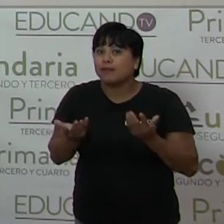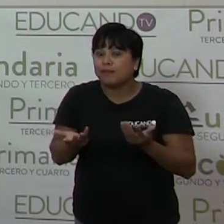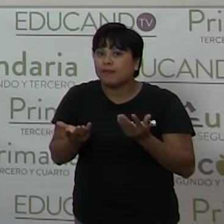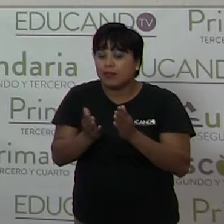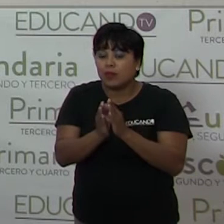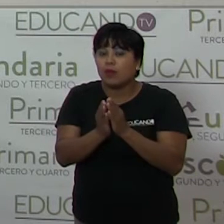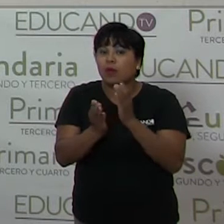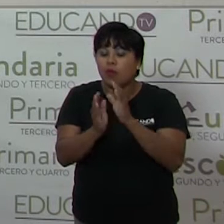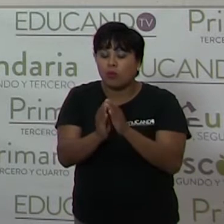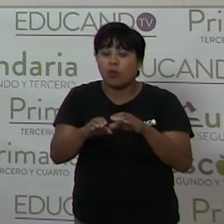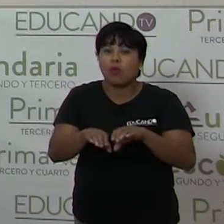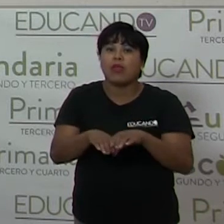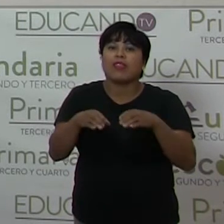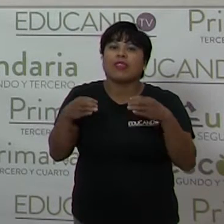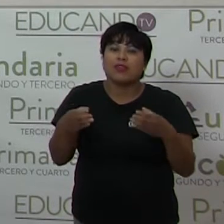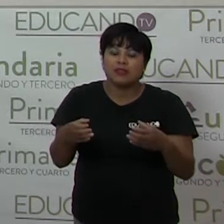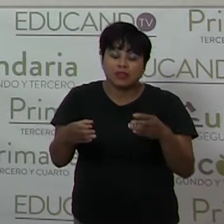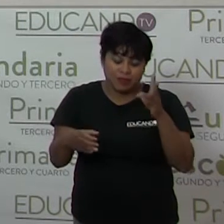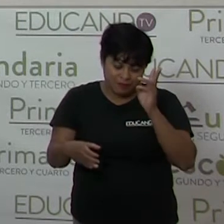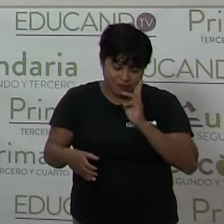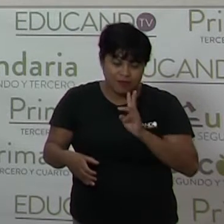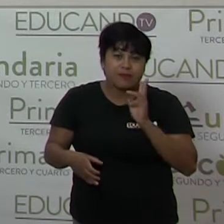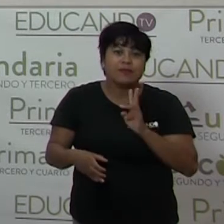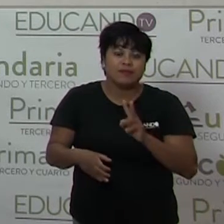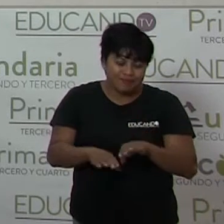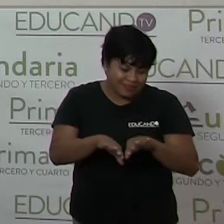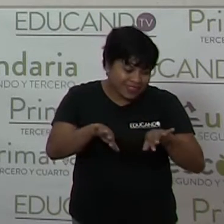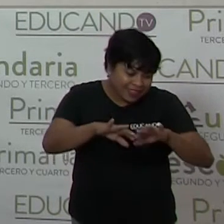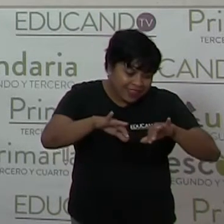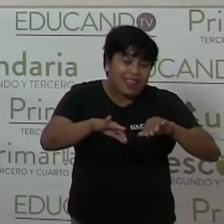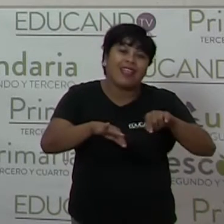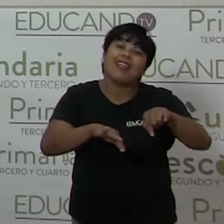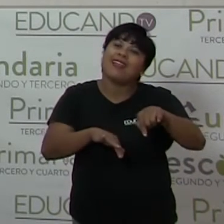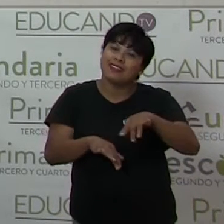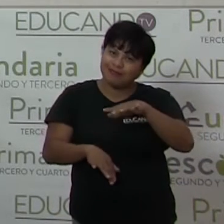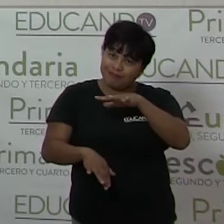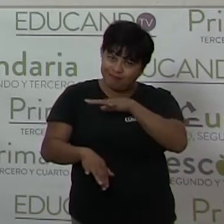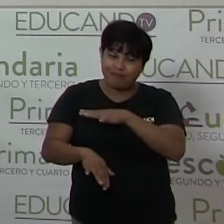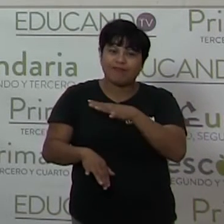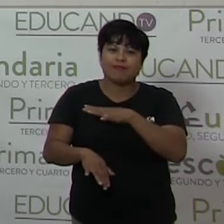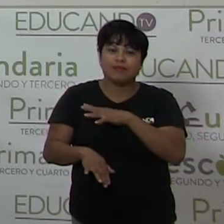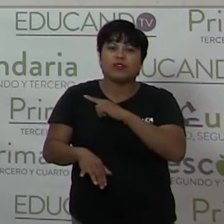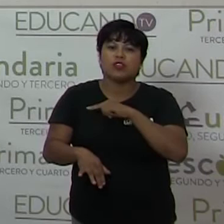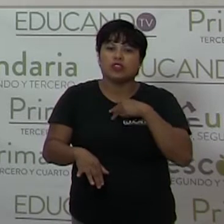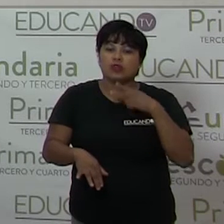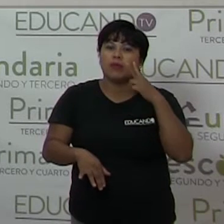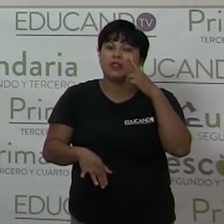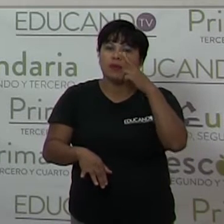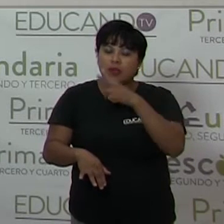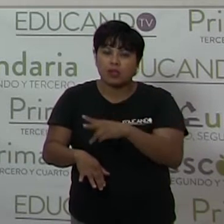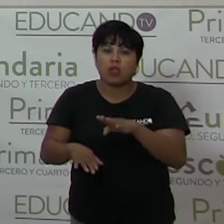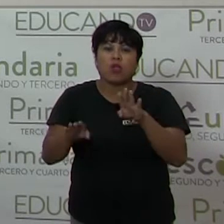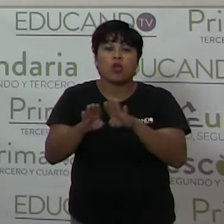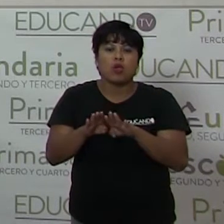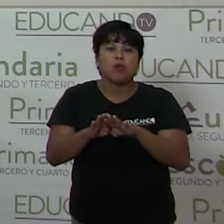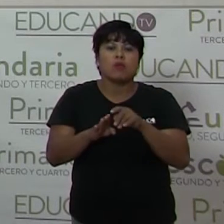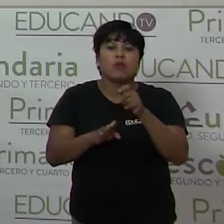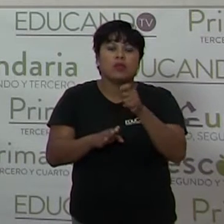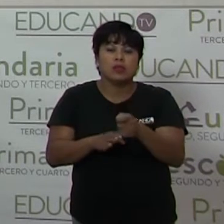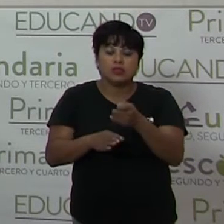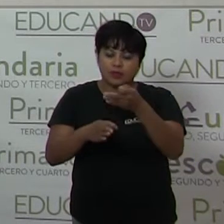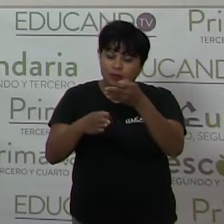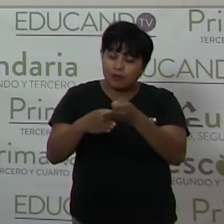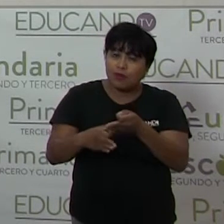quedó en de cuentos a ver y si aquí lo tenemos y vamos a ver cómo andas